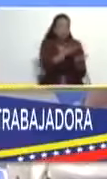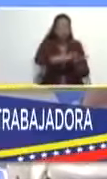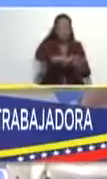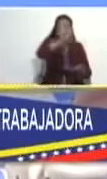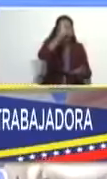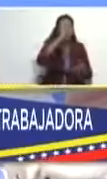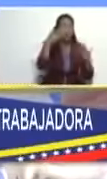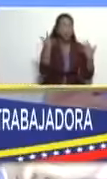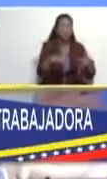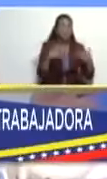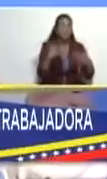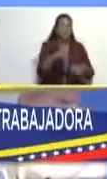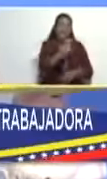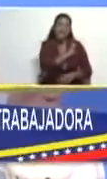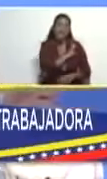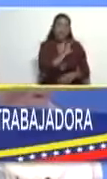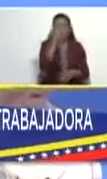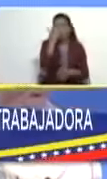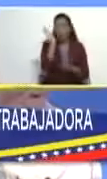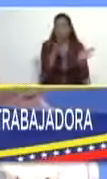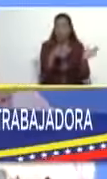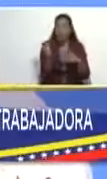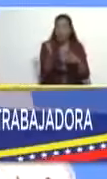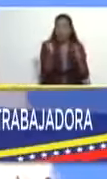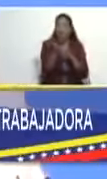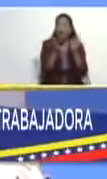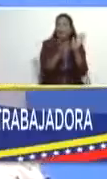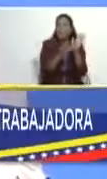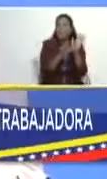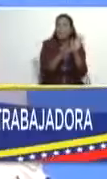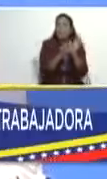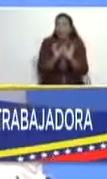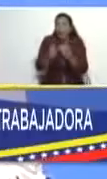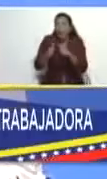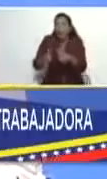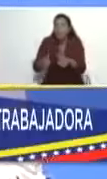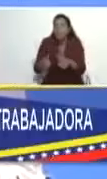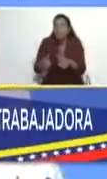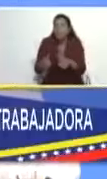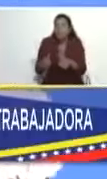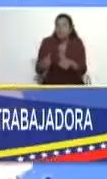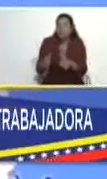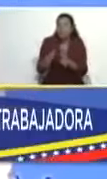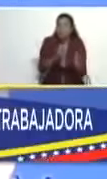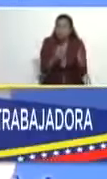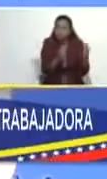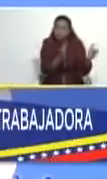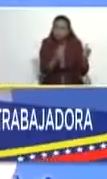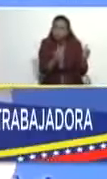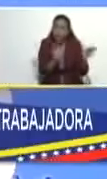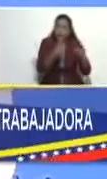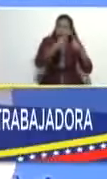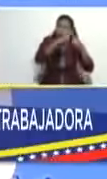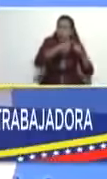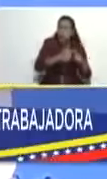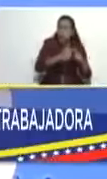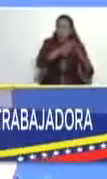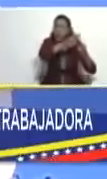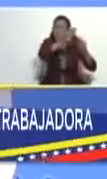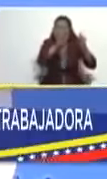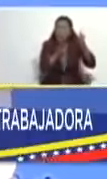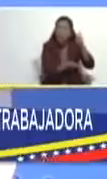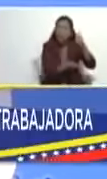inflación enero, febrero, marzo, abril, que se calcula por debajo